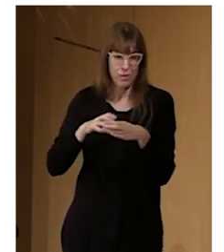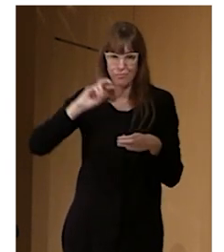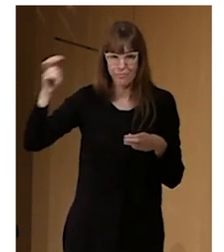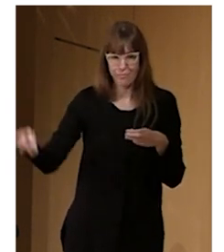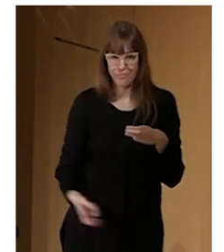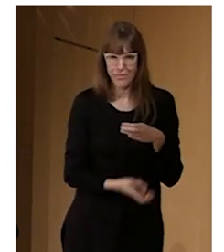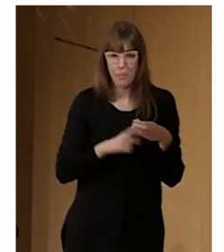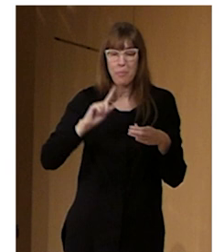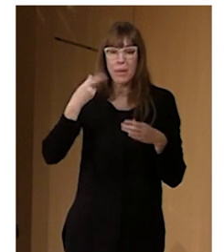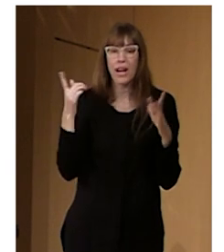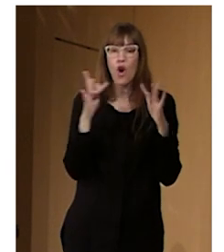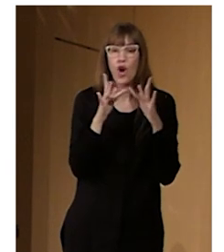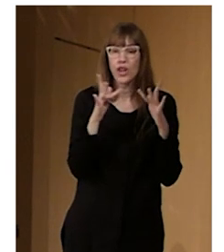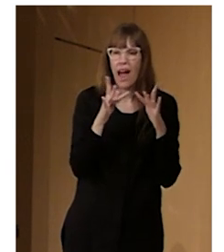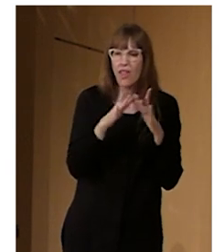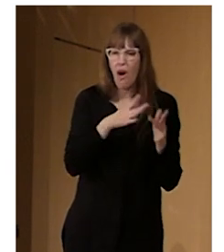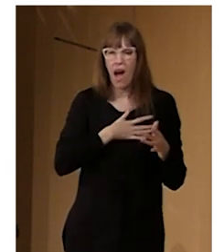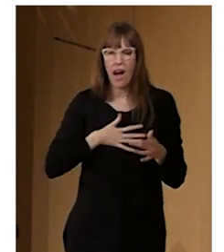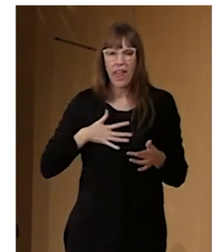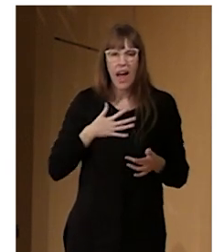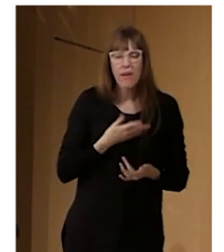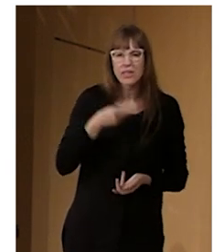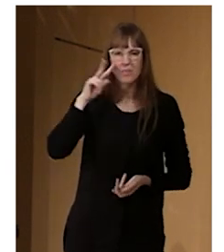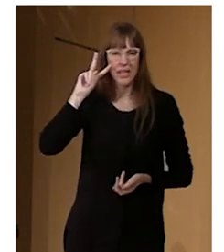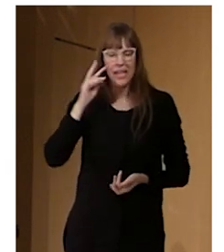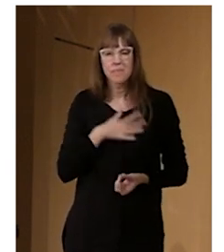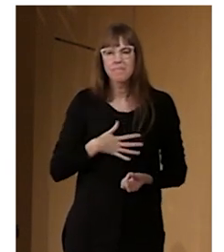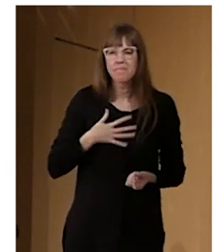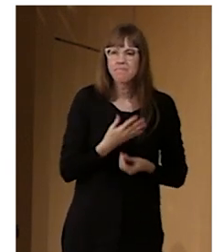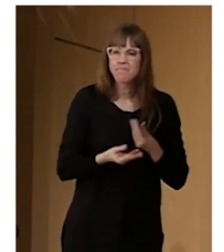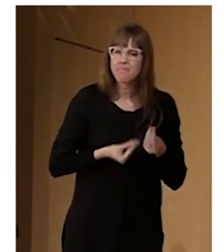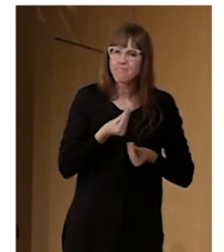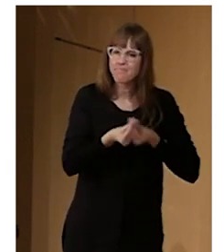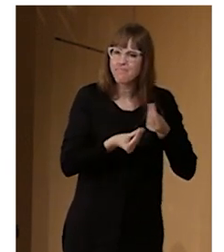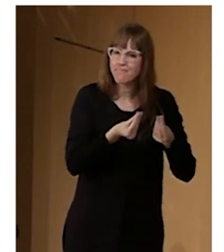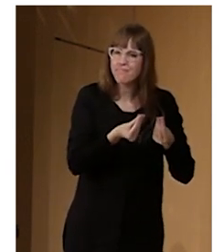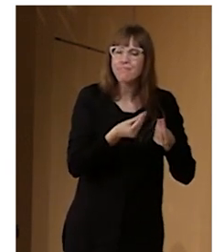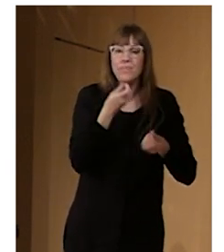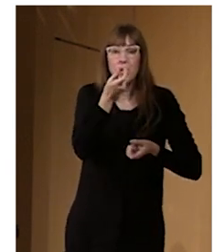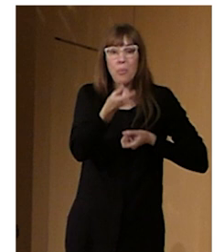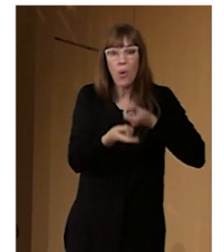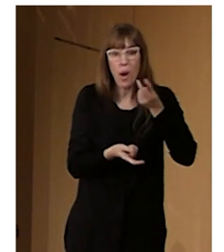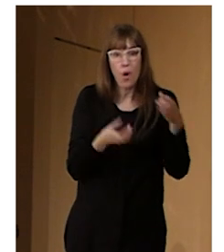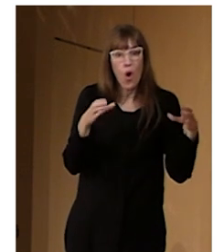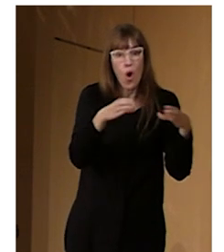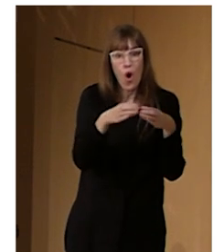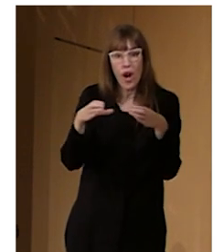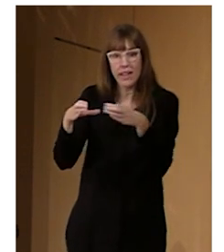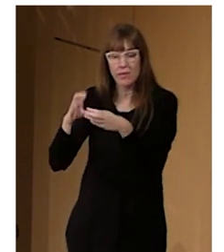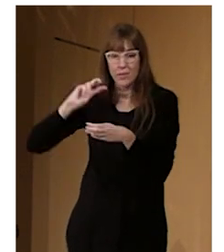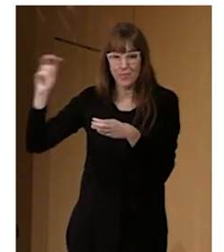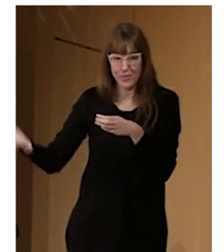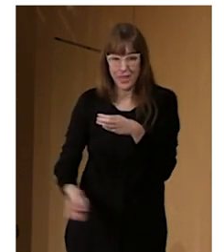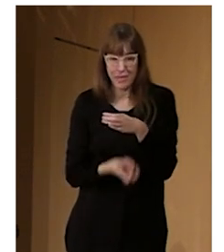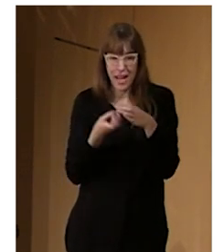gratificante posible lo más agradable posible y que permita de alguna manera poco a poco que todos los colectivos se vayan incorporando a hacer uso de